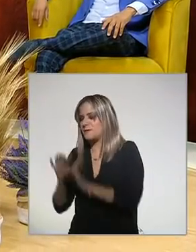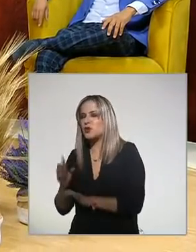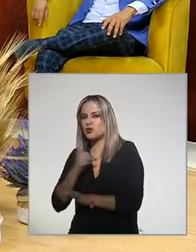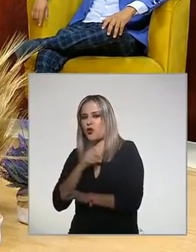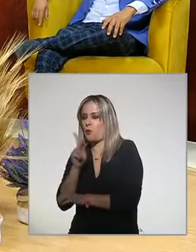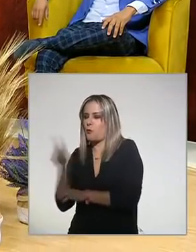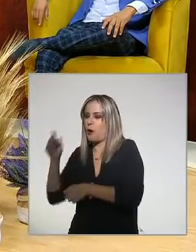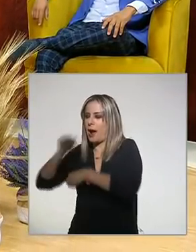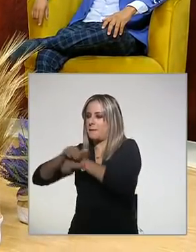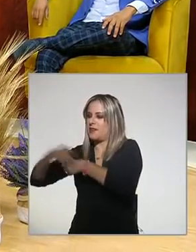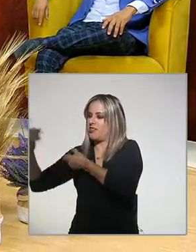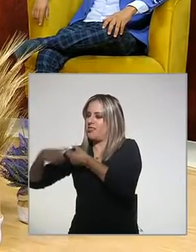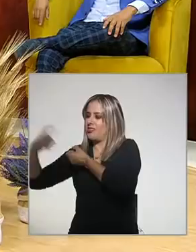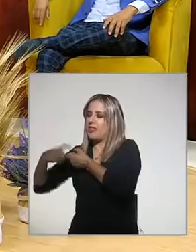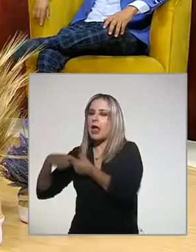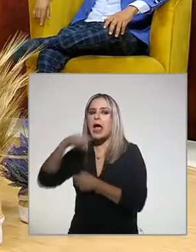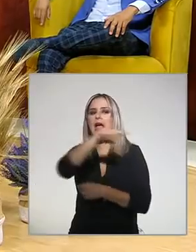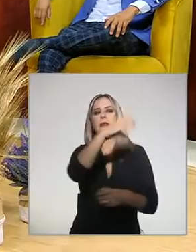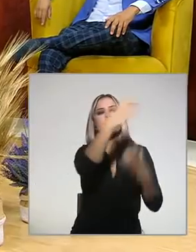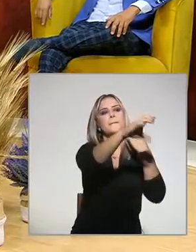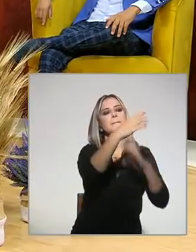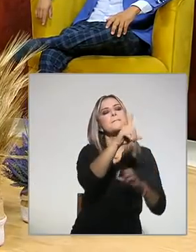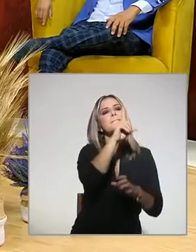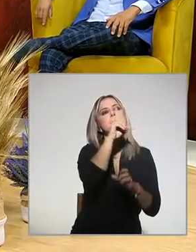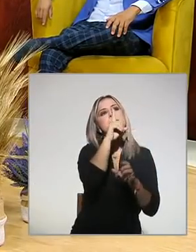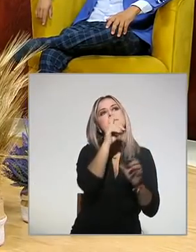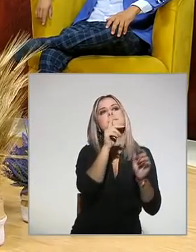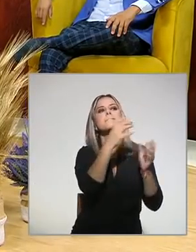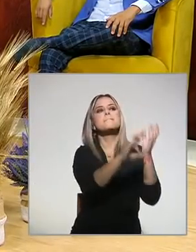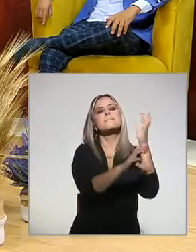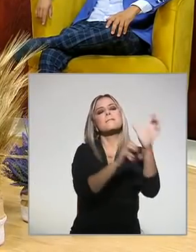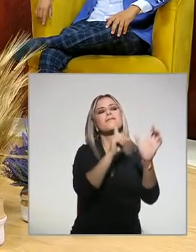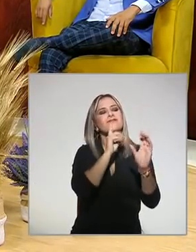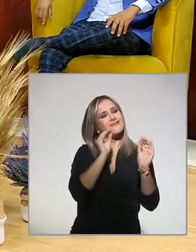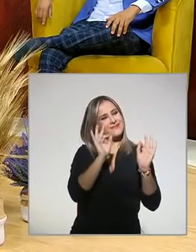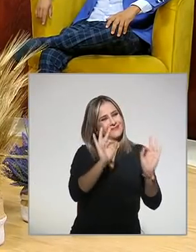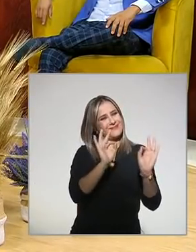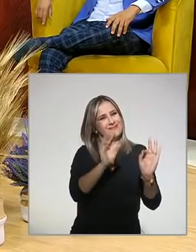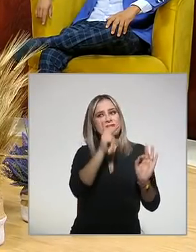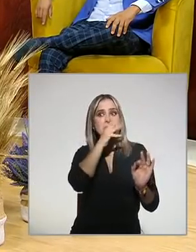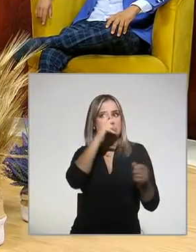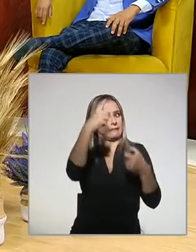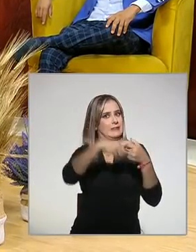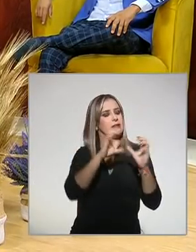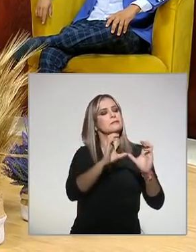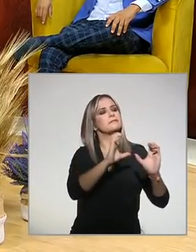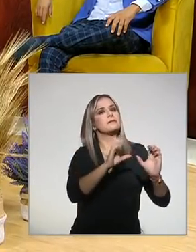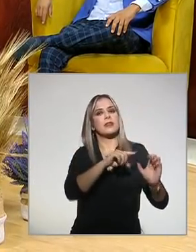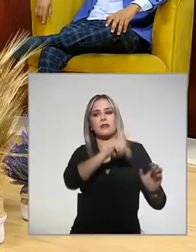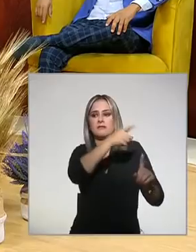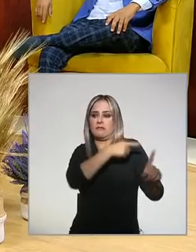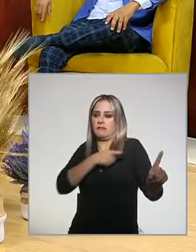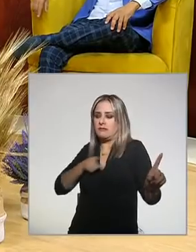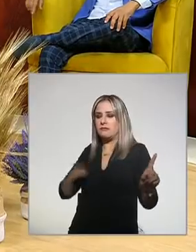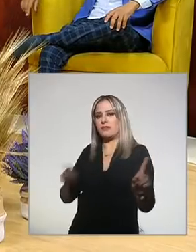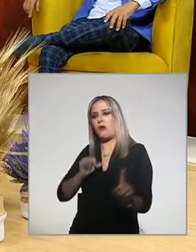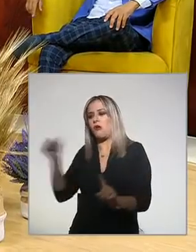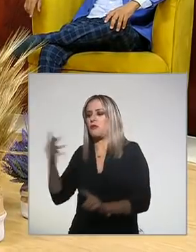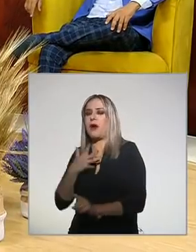nosotros donde pues comparten puras cosas correctas, vaya, y la realidad es que pues nos dan la vuelta, ¿no? Una